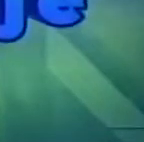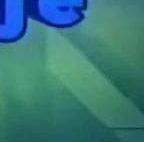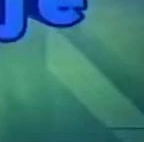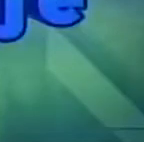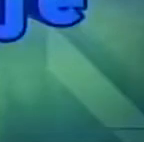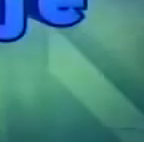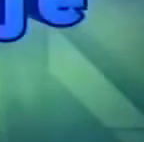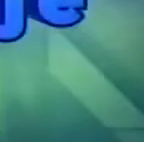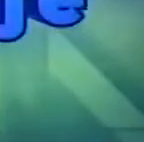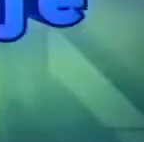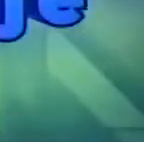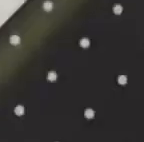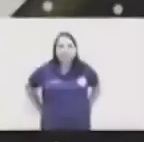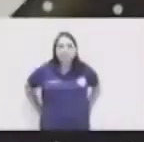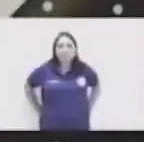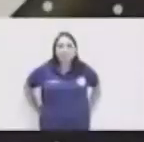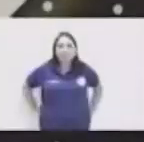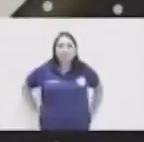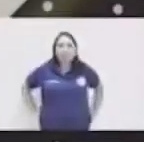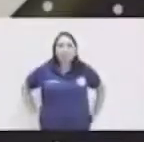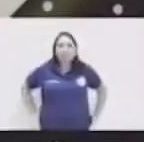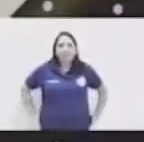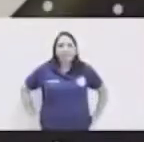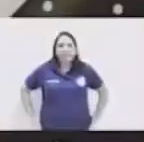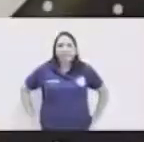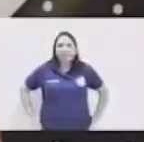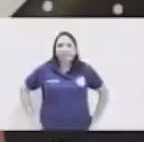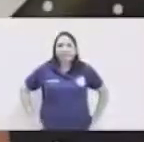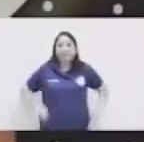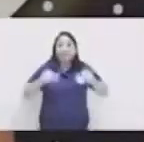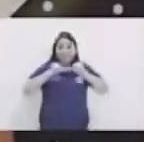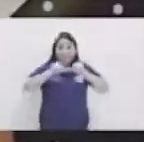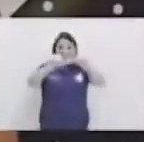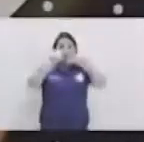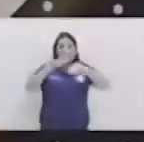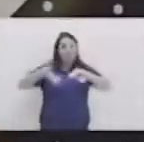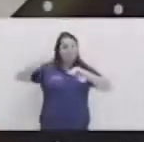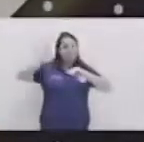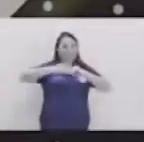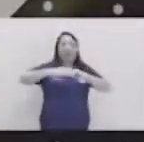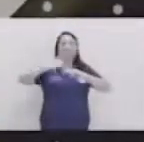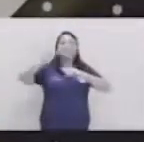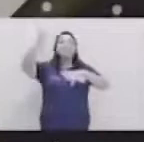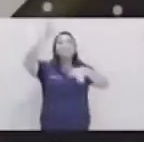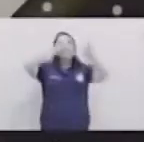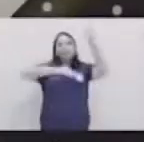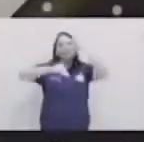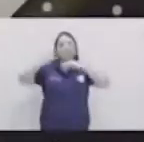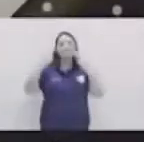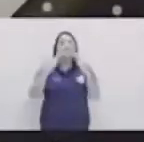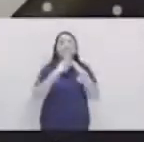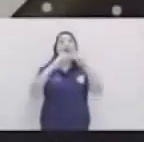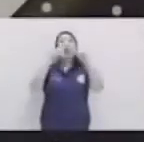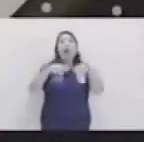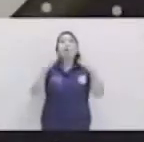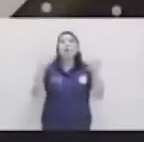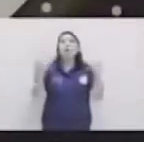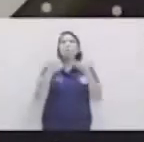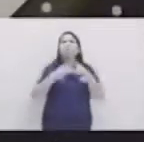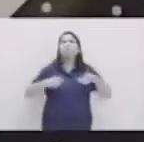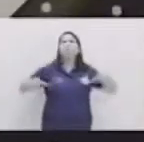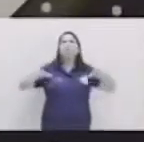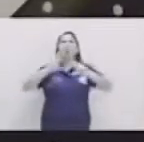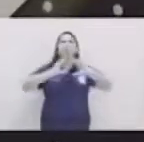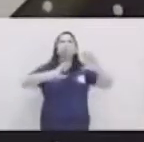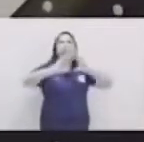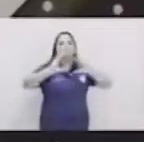Comunicación y lenguaje. Seguimos con más de su programa Aprendo en Casa. Ahora estamos en el segmento de comunicación y lenguajes, por eso que hoy nos